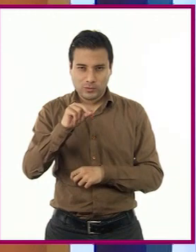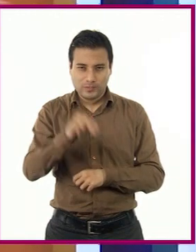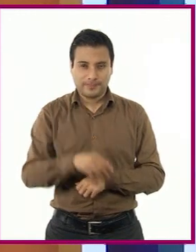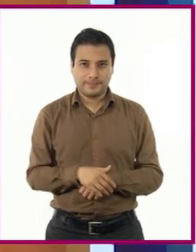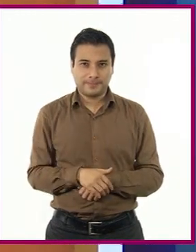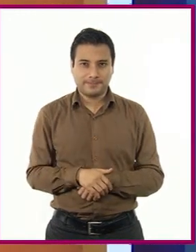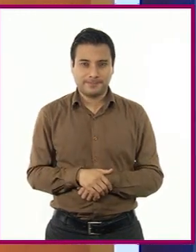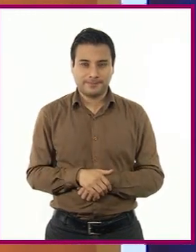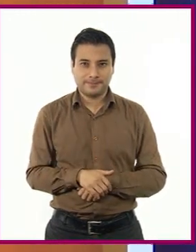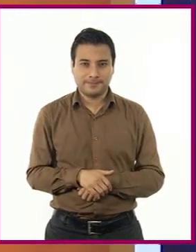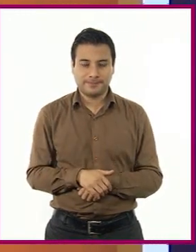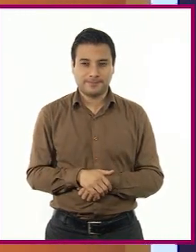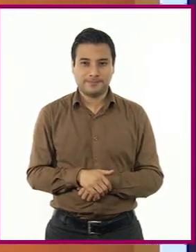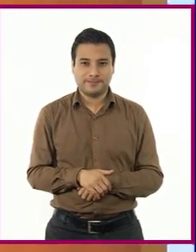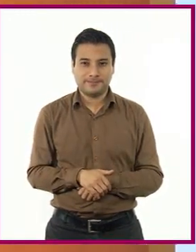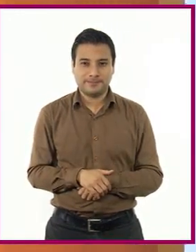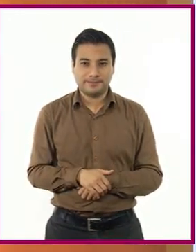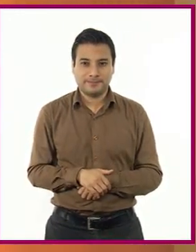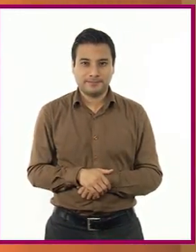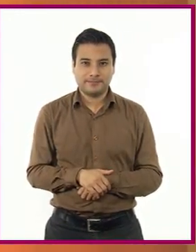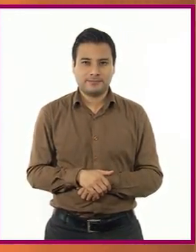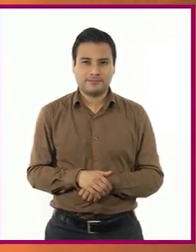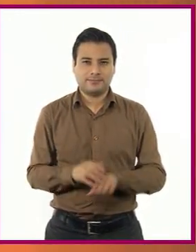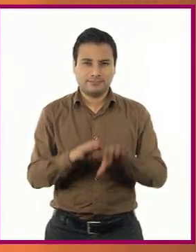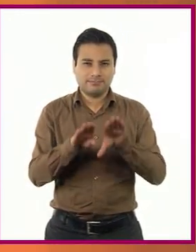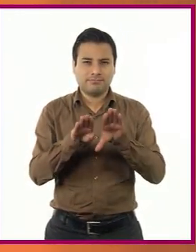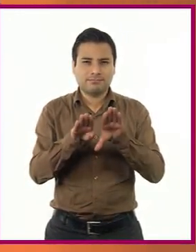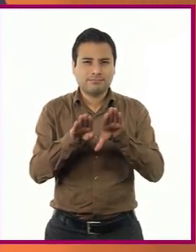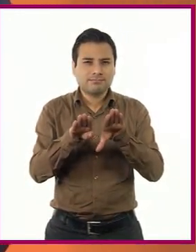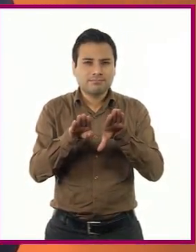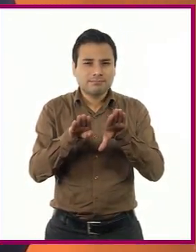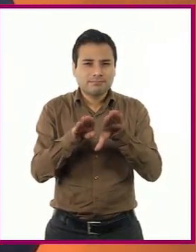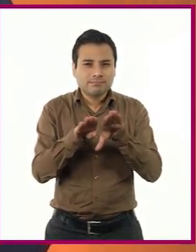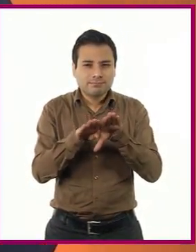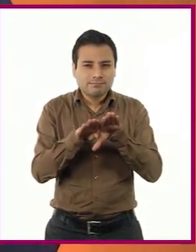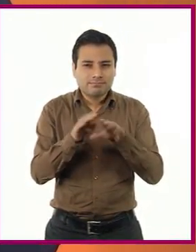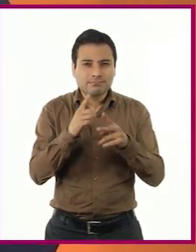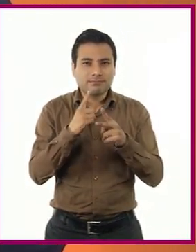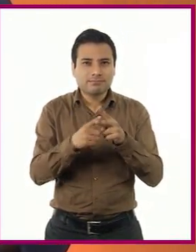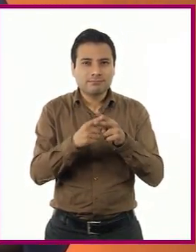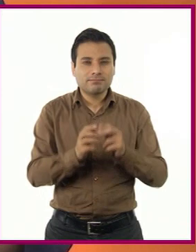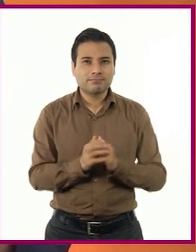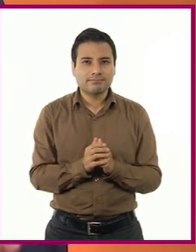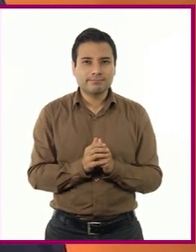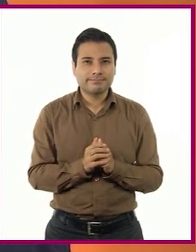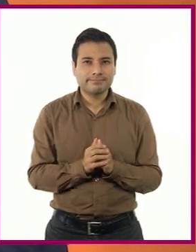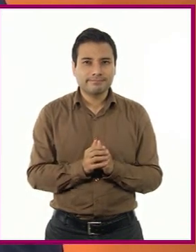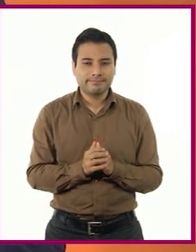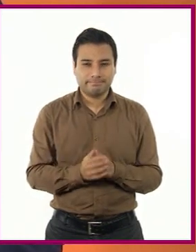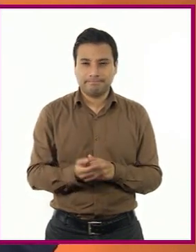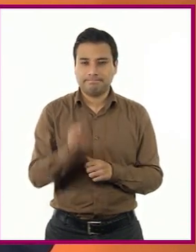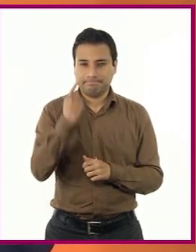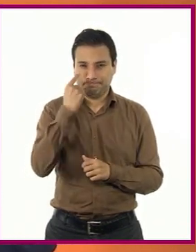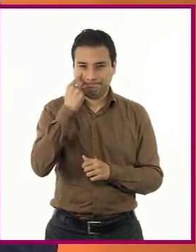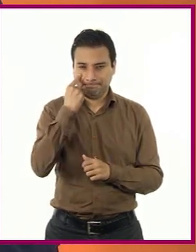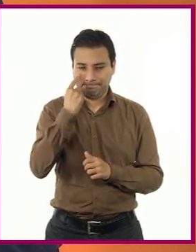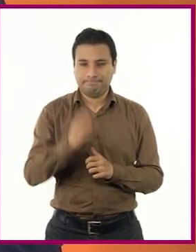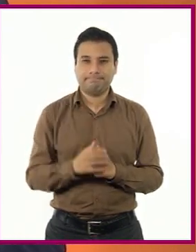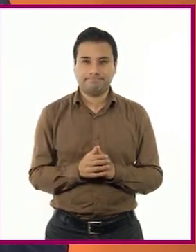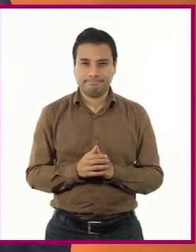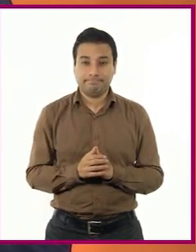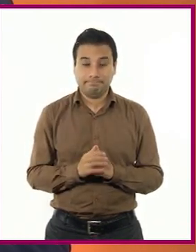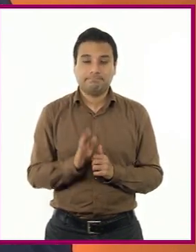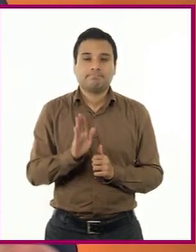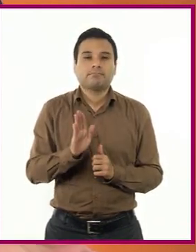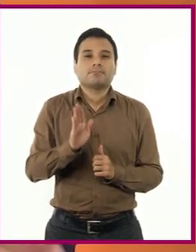como se creía en un principio. La forma de abordar el problema al final nos conduce a un error obligándonos a creer